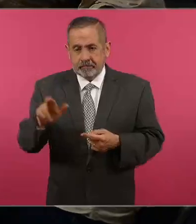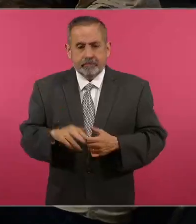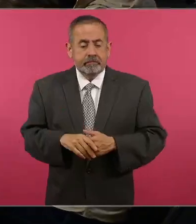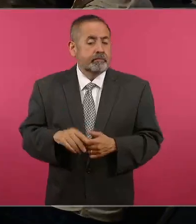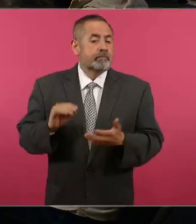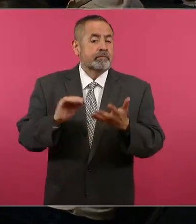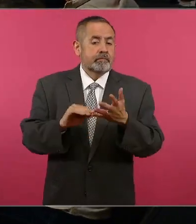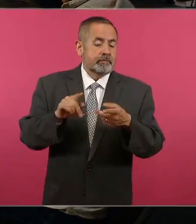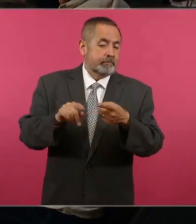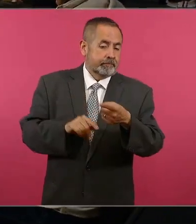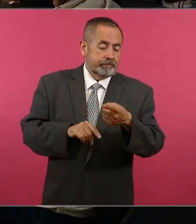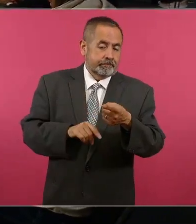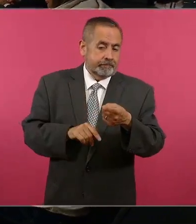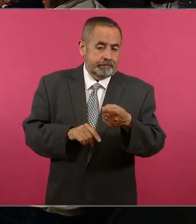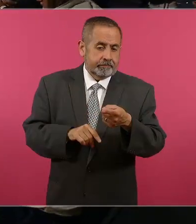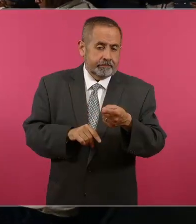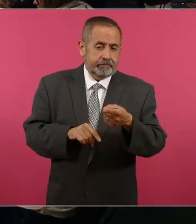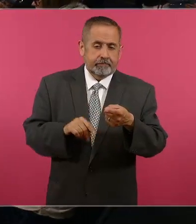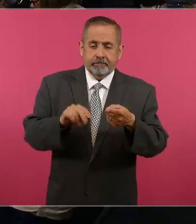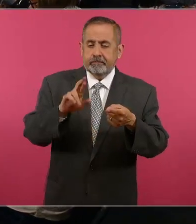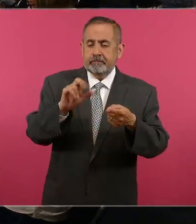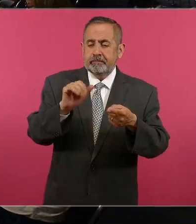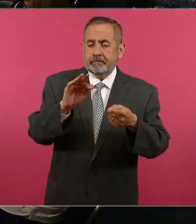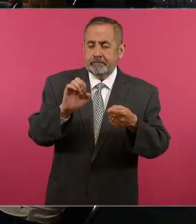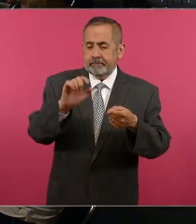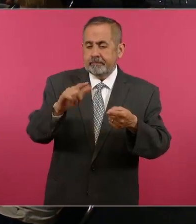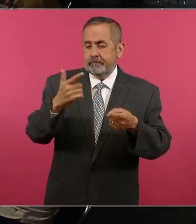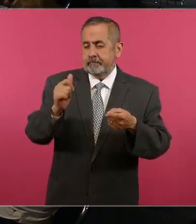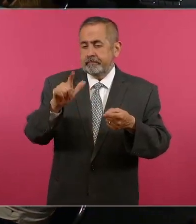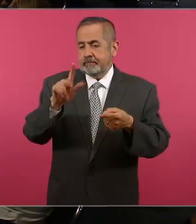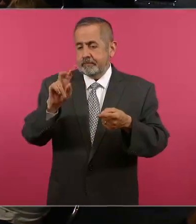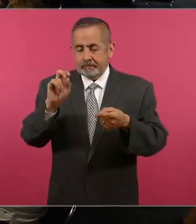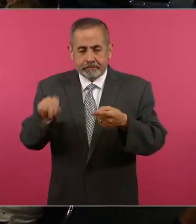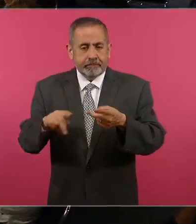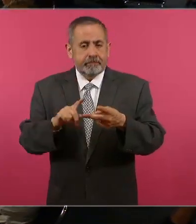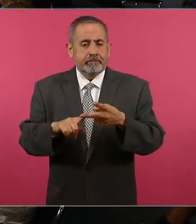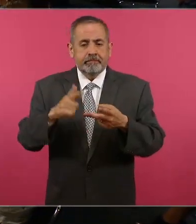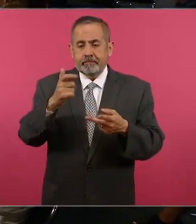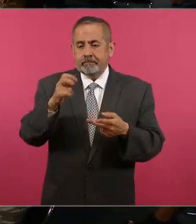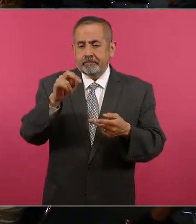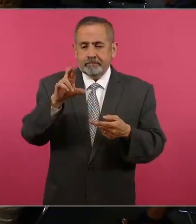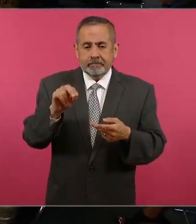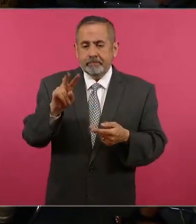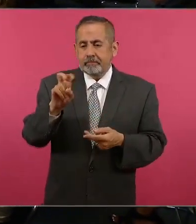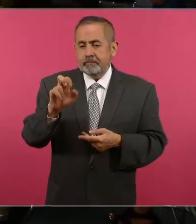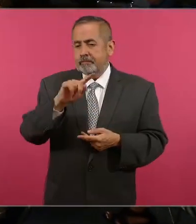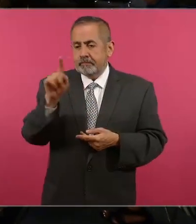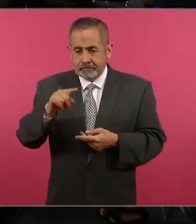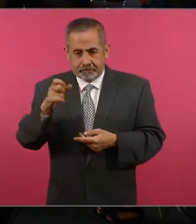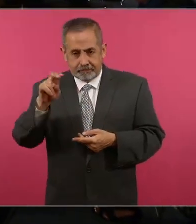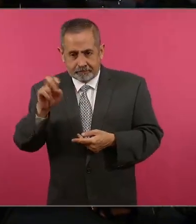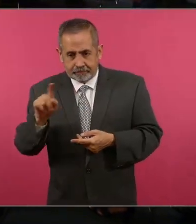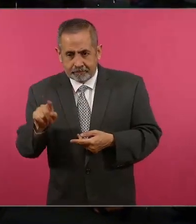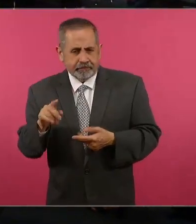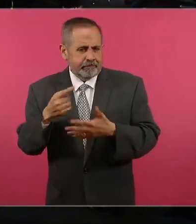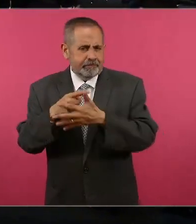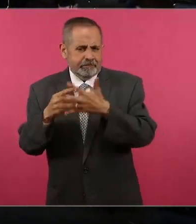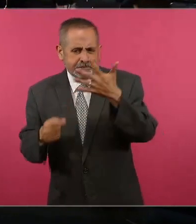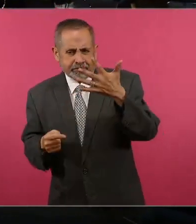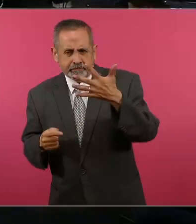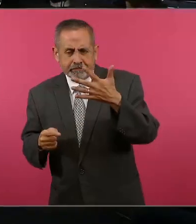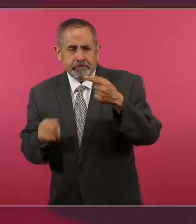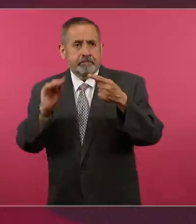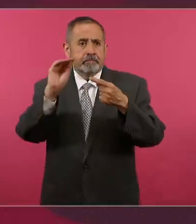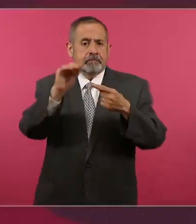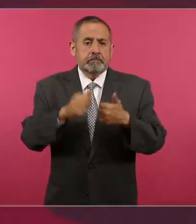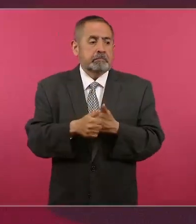ahí está Rafael Galván, ahí está Genaro Vázquez, o sea, todos. ¿Y por qué se oculta